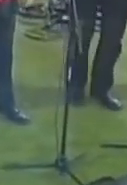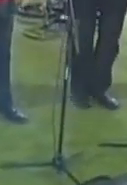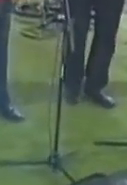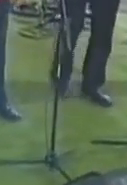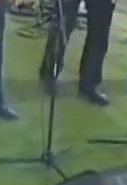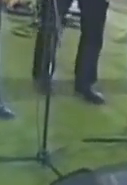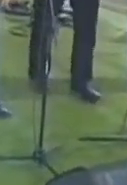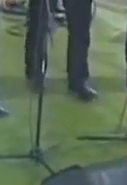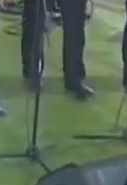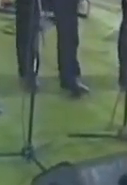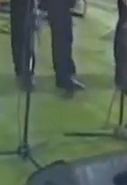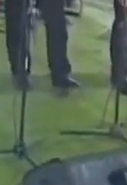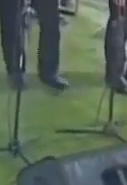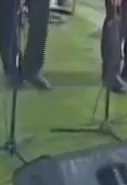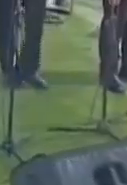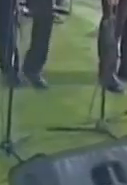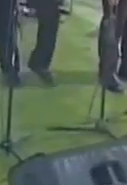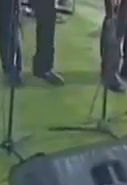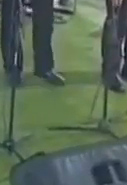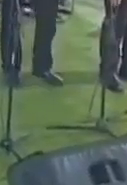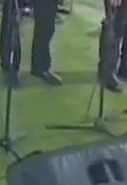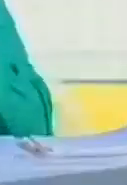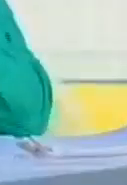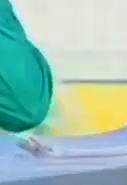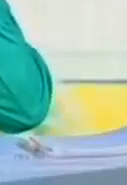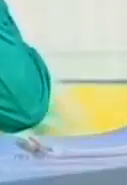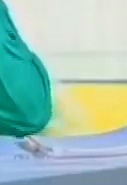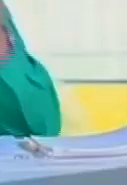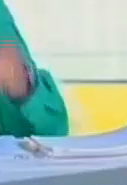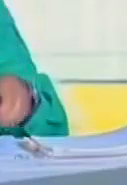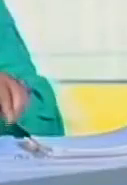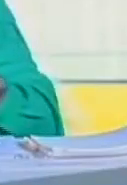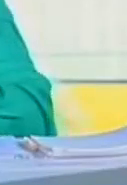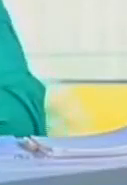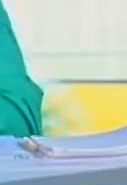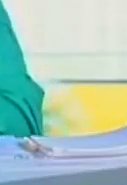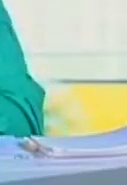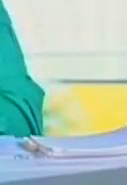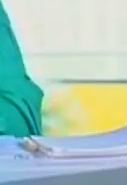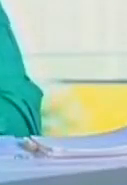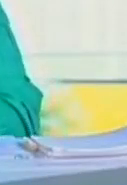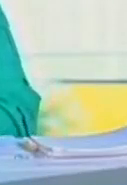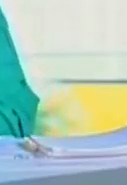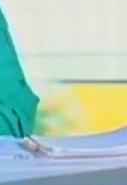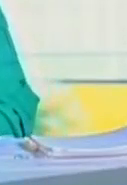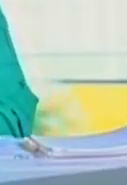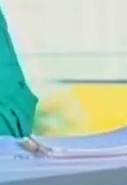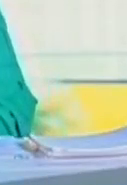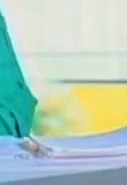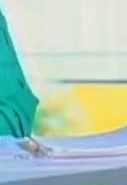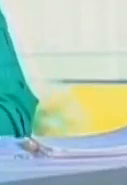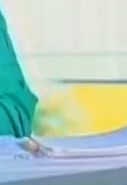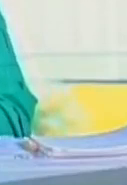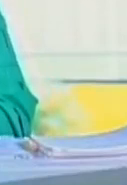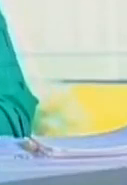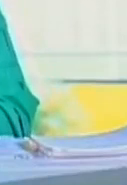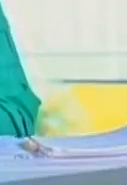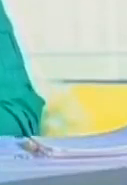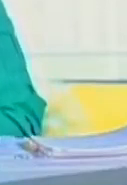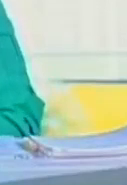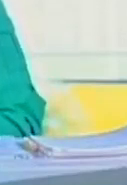Venezuela, tierra de gracia. Bueno, buenas tardes. Buenas tardes. Buenas tardes a todas,